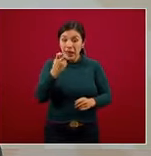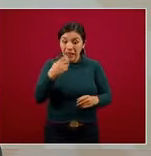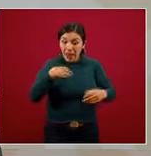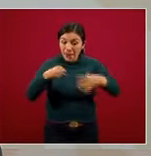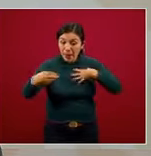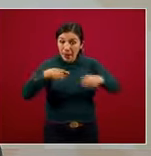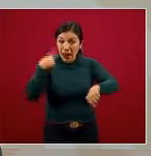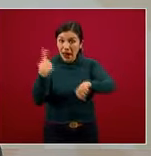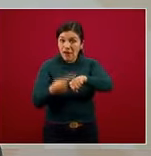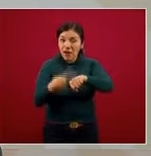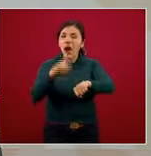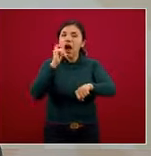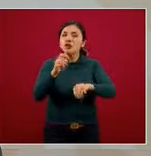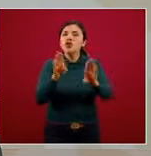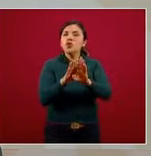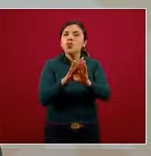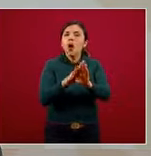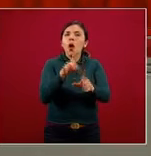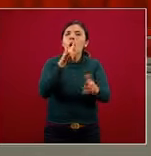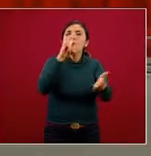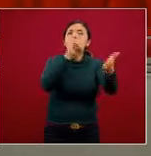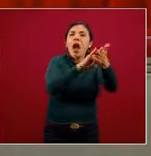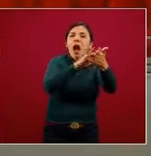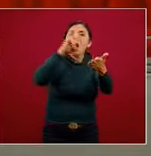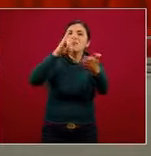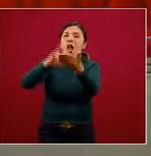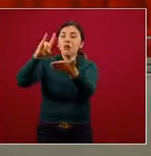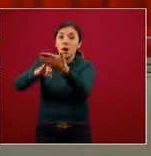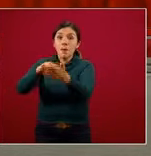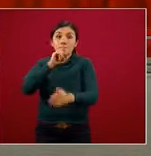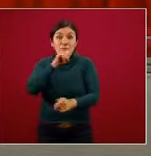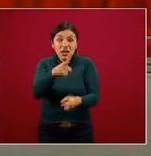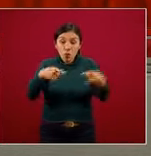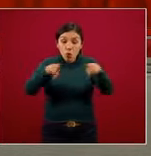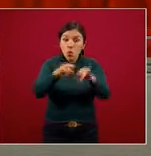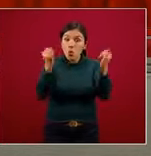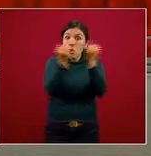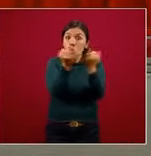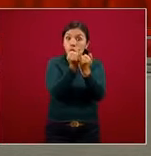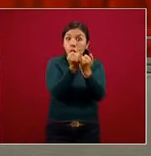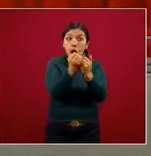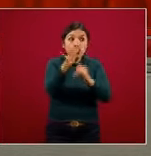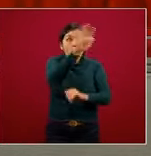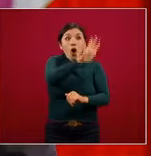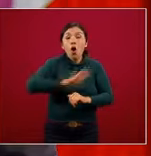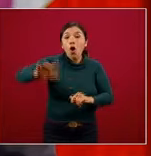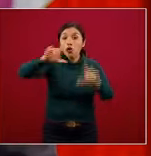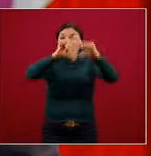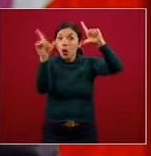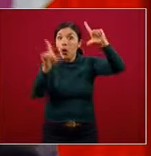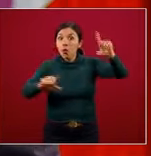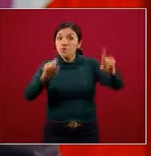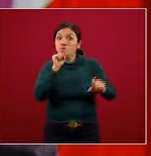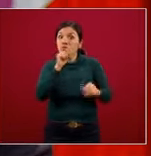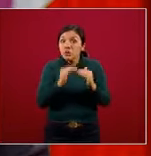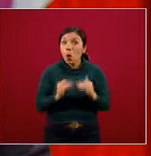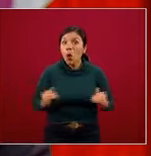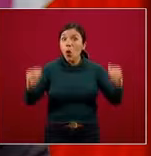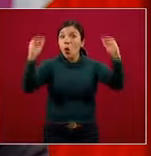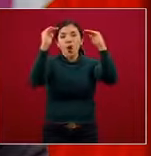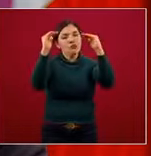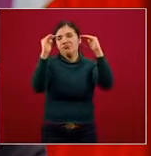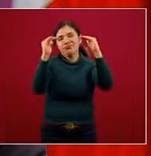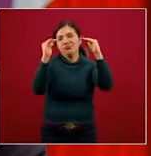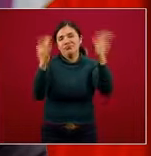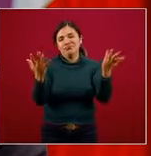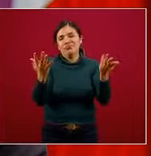se comporta en parches, no está al mismo tiempo con la misma intensidad en todo el país. Ya desde